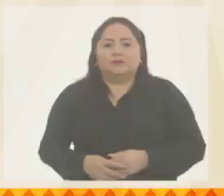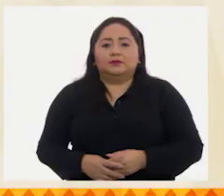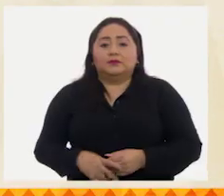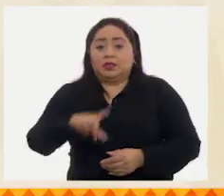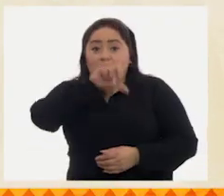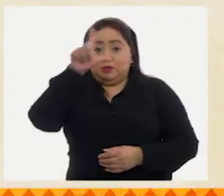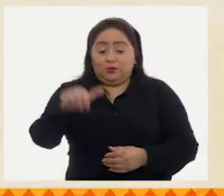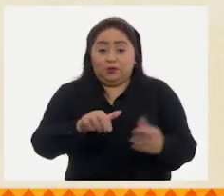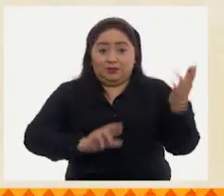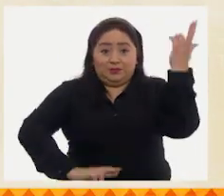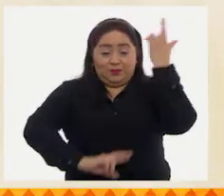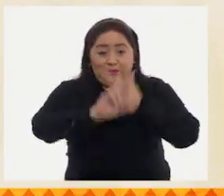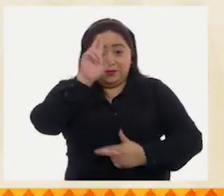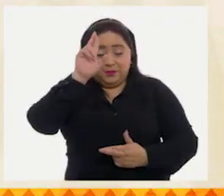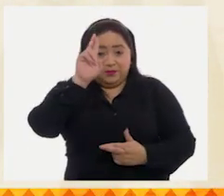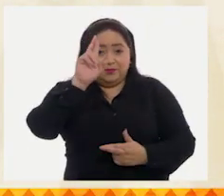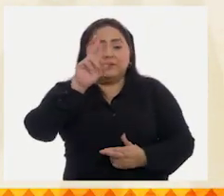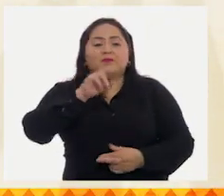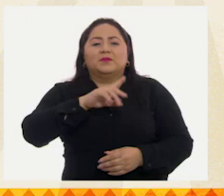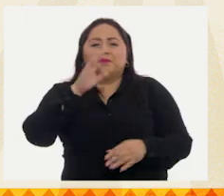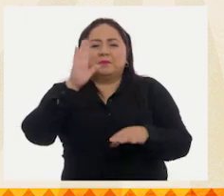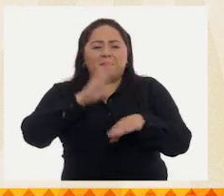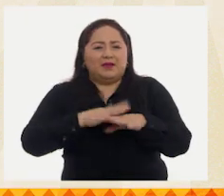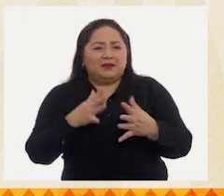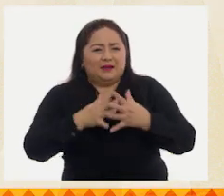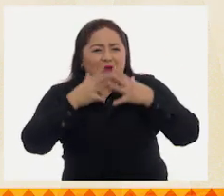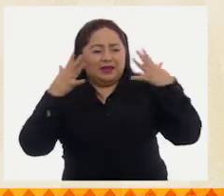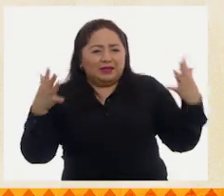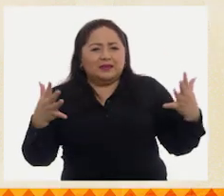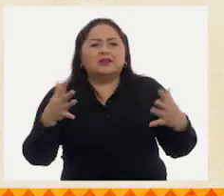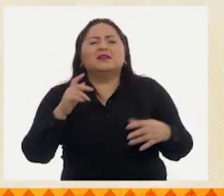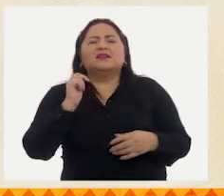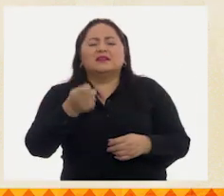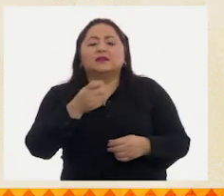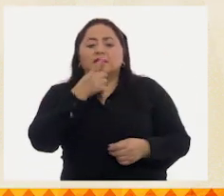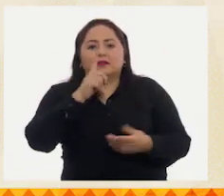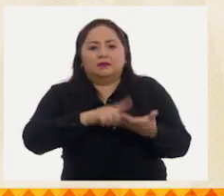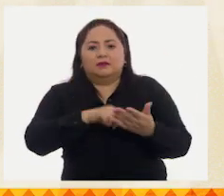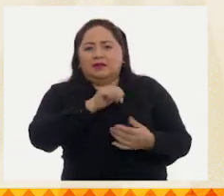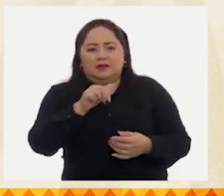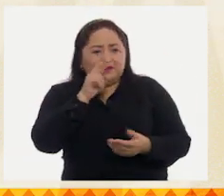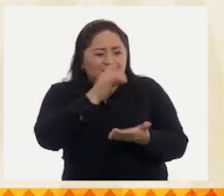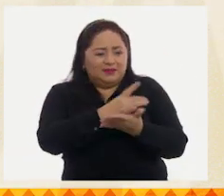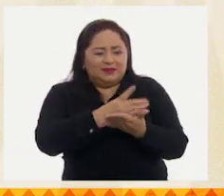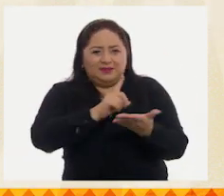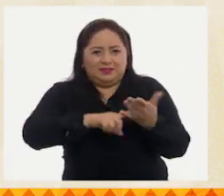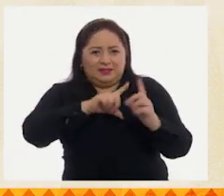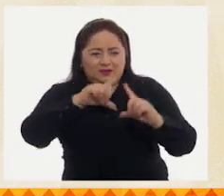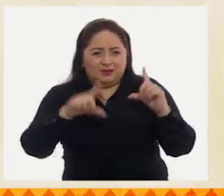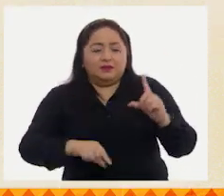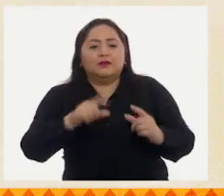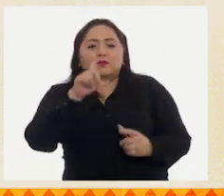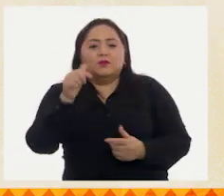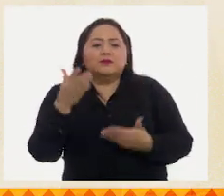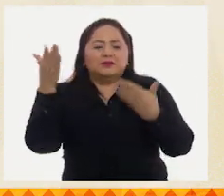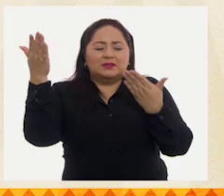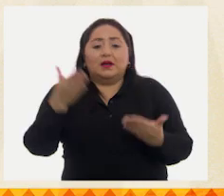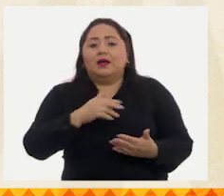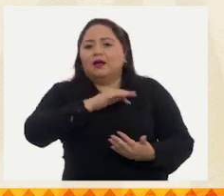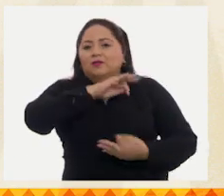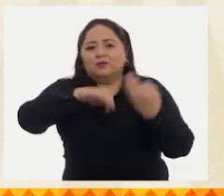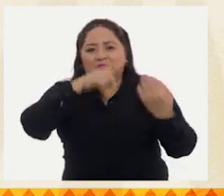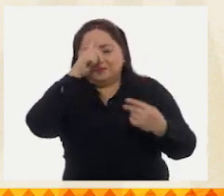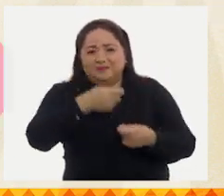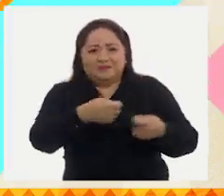Después de la Revolución, uno de los grandes retos fue que el concepto de identidad nacional llegara a todos